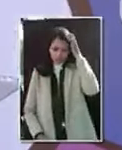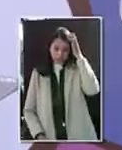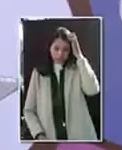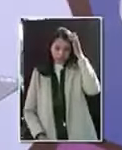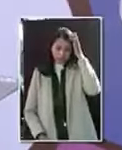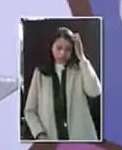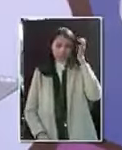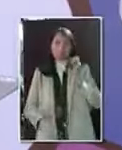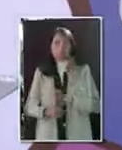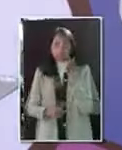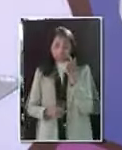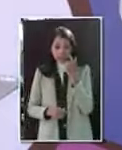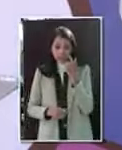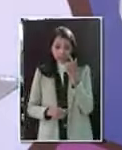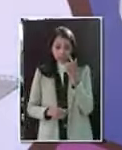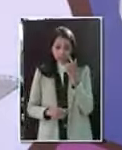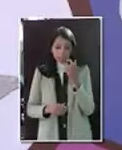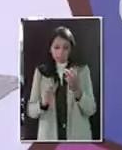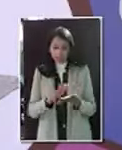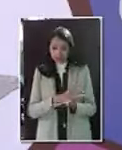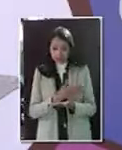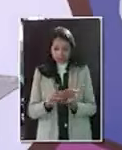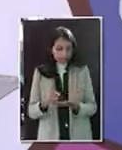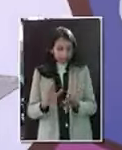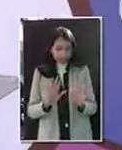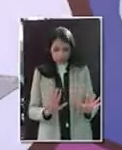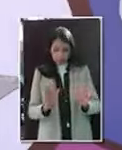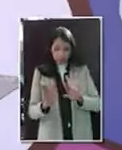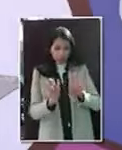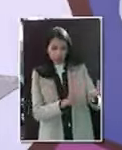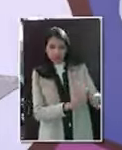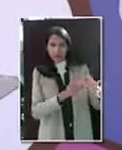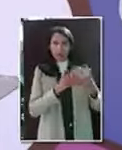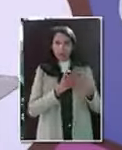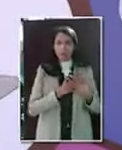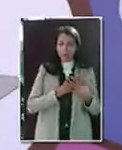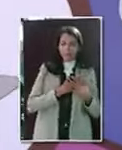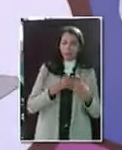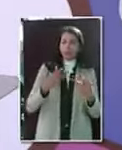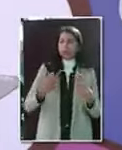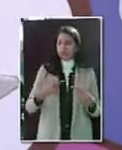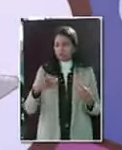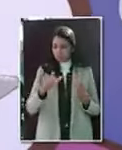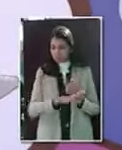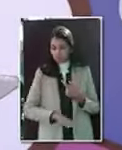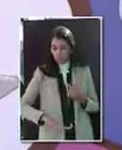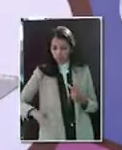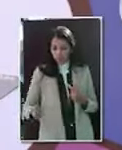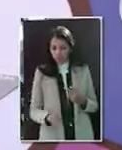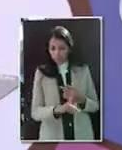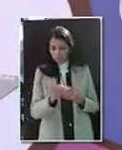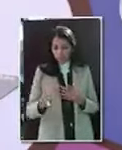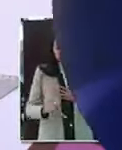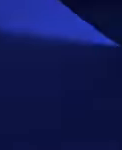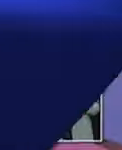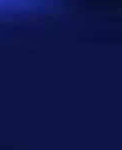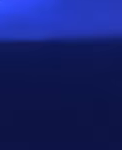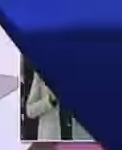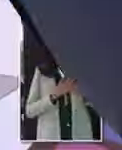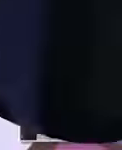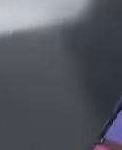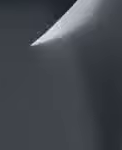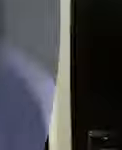2.800 pesos, que aumentará a 2.900 en 2023. En Urbis TV Noticias, Aida Espinosa.